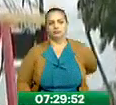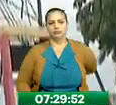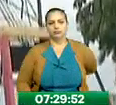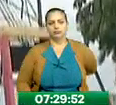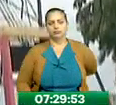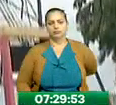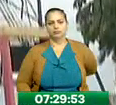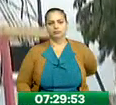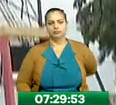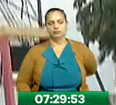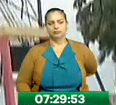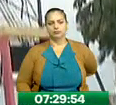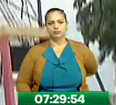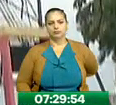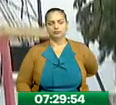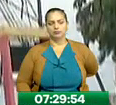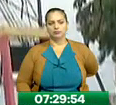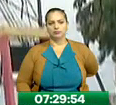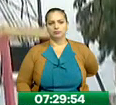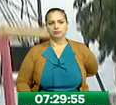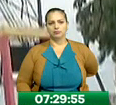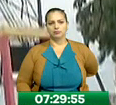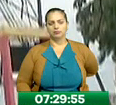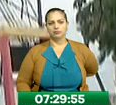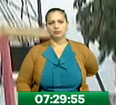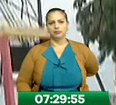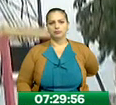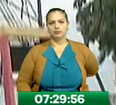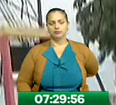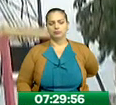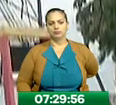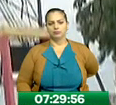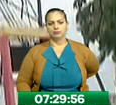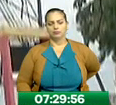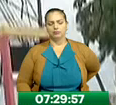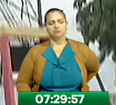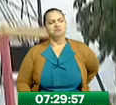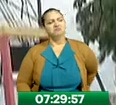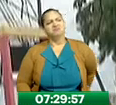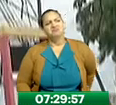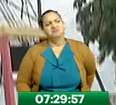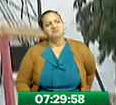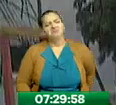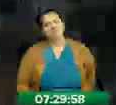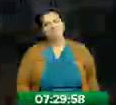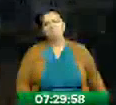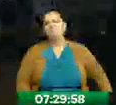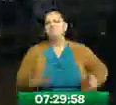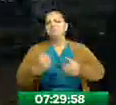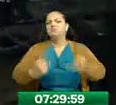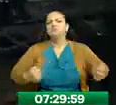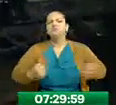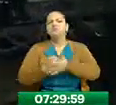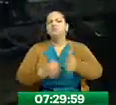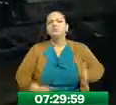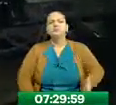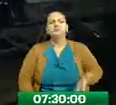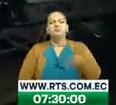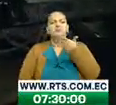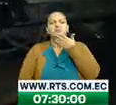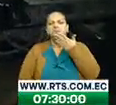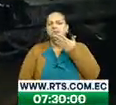¿Qué es lo que sucede frecuentemente por acá? Sí, accidentes, pero ¿por qué se generan? En la madrugada, moradores señalaban